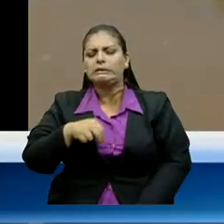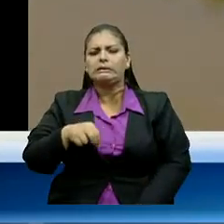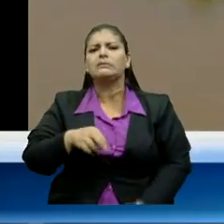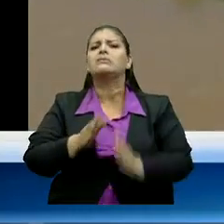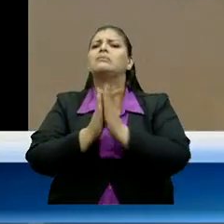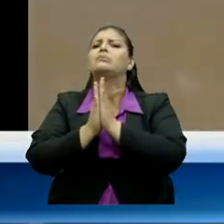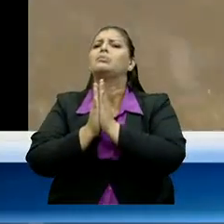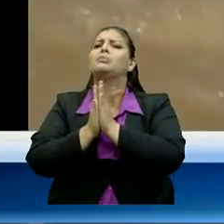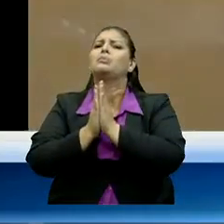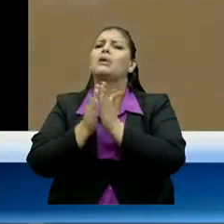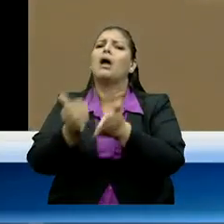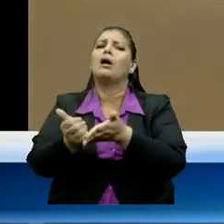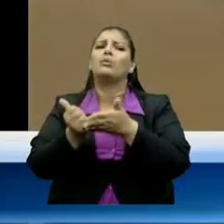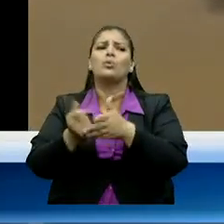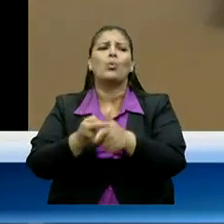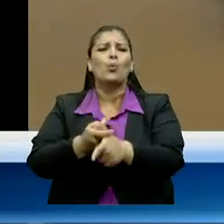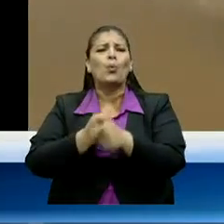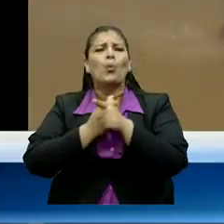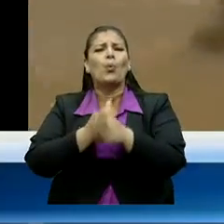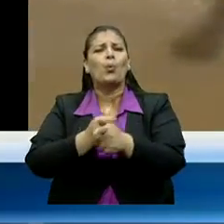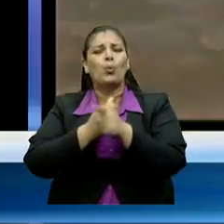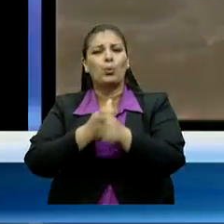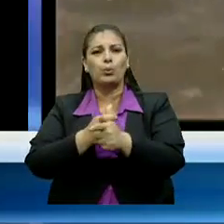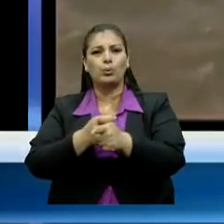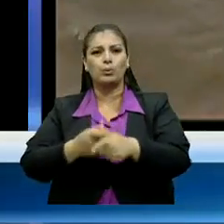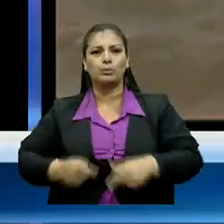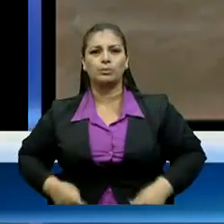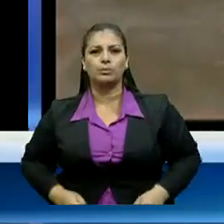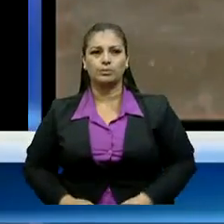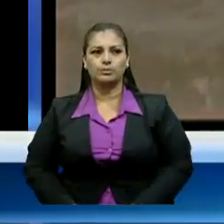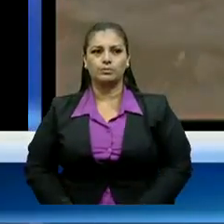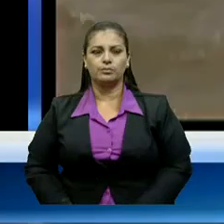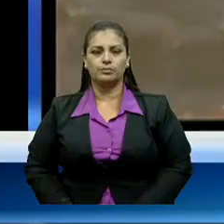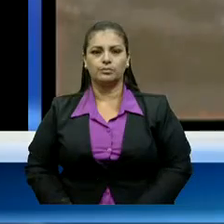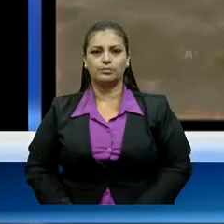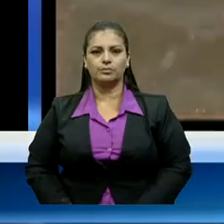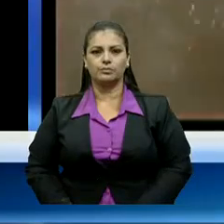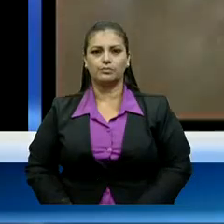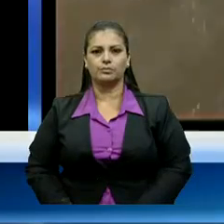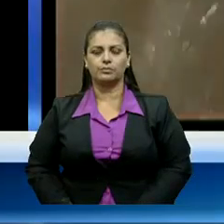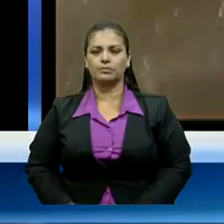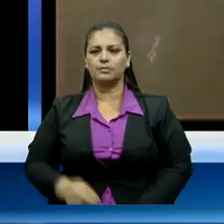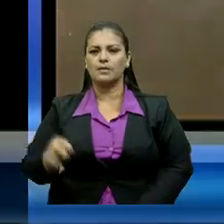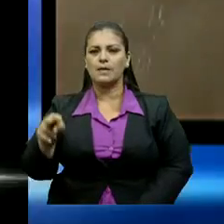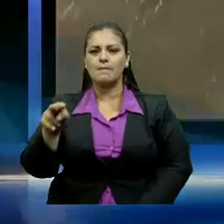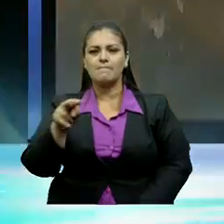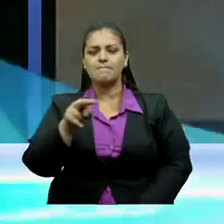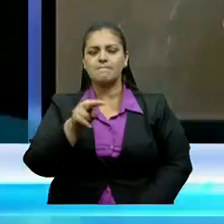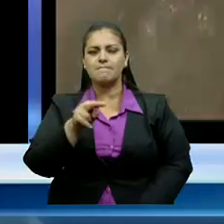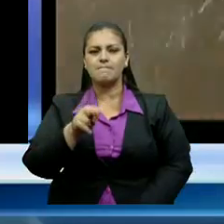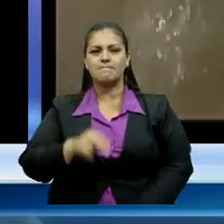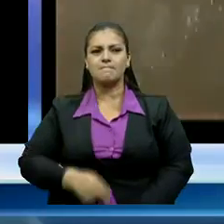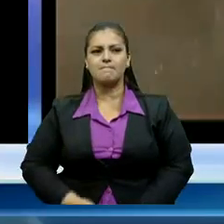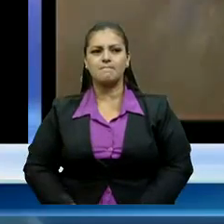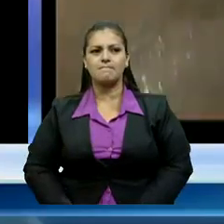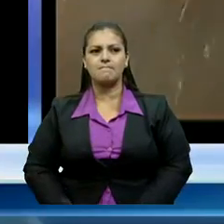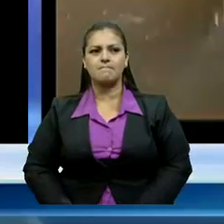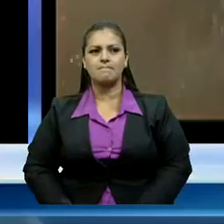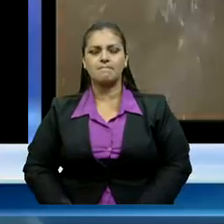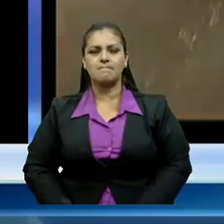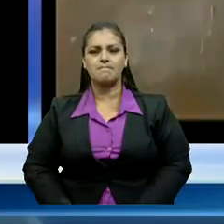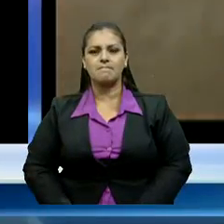el anquilosamiento de los agricultores. Y ahorita se ha cosechado nomás, solamente son pocos nomás, pues. Tal vez ni no ha